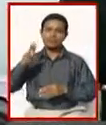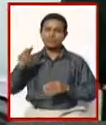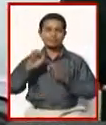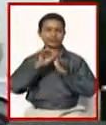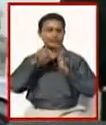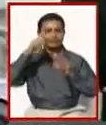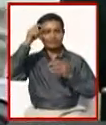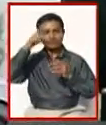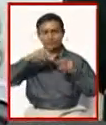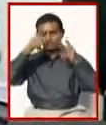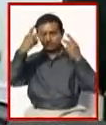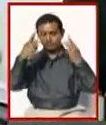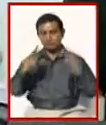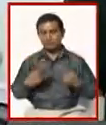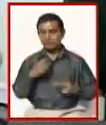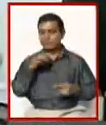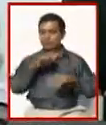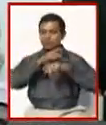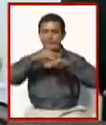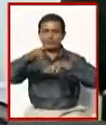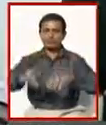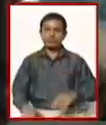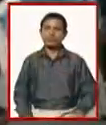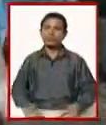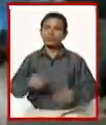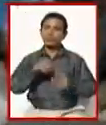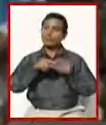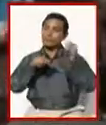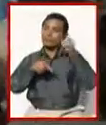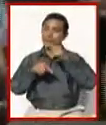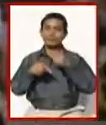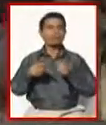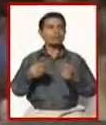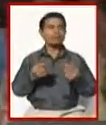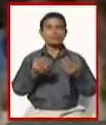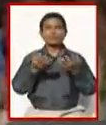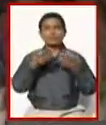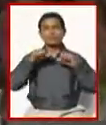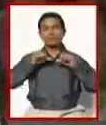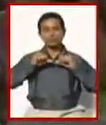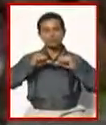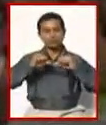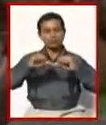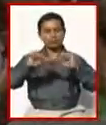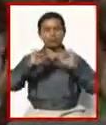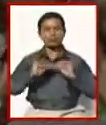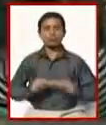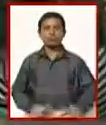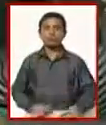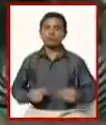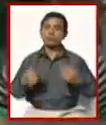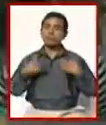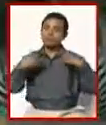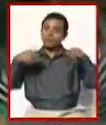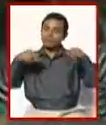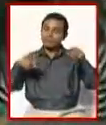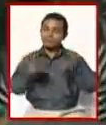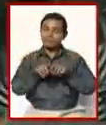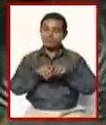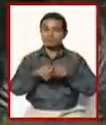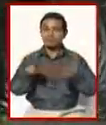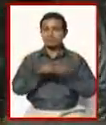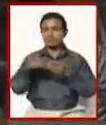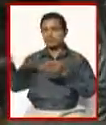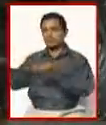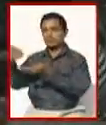personal es un poco vacío no y eso es lo que queremos continuar y seguir vamos a tener como la